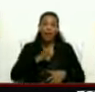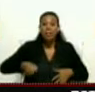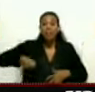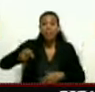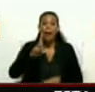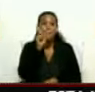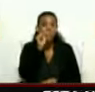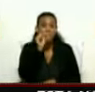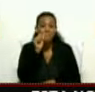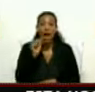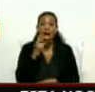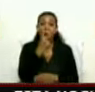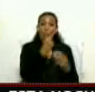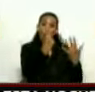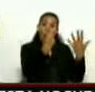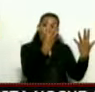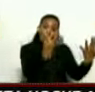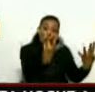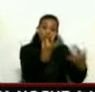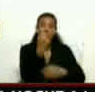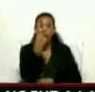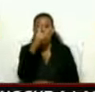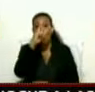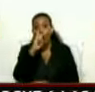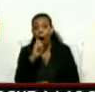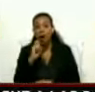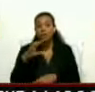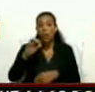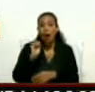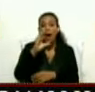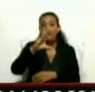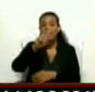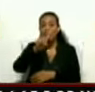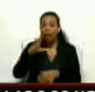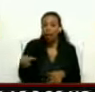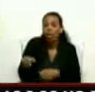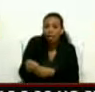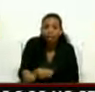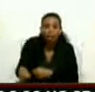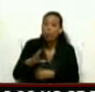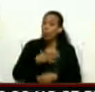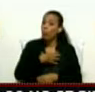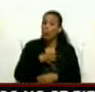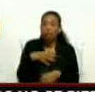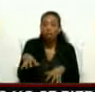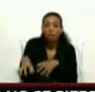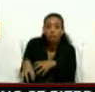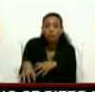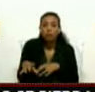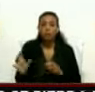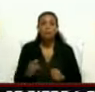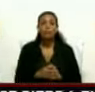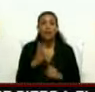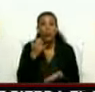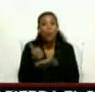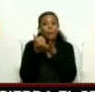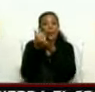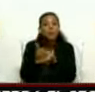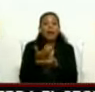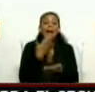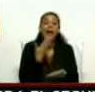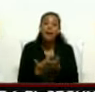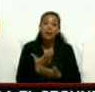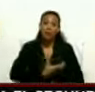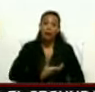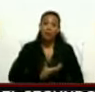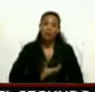mi papá, que tiene 81 años y bueno, a raíz de un ACV que le dio no puede caminar solito. Este beneficio fue gracias al